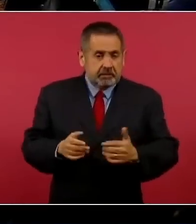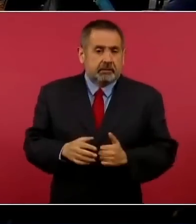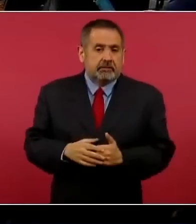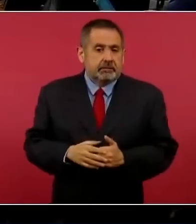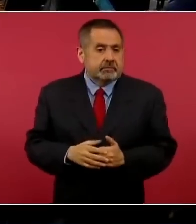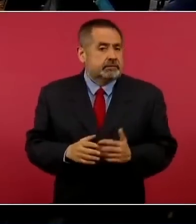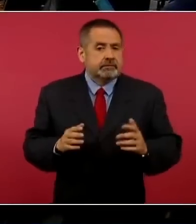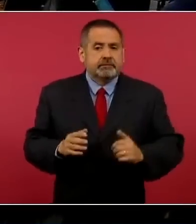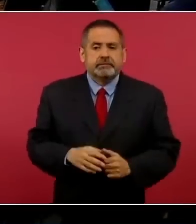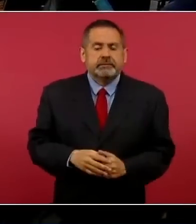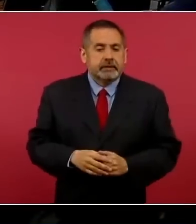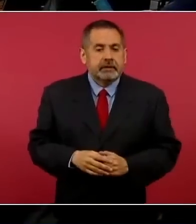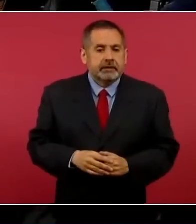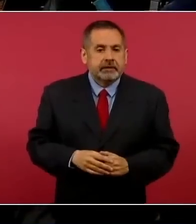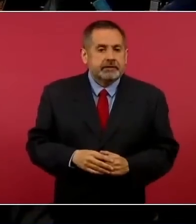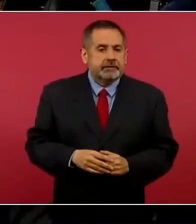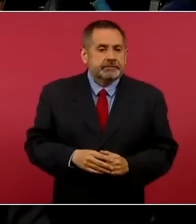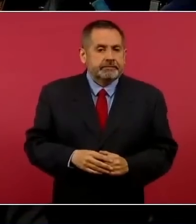hasta